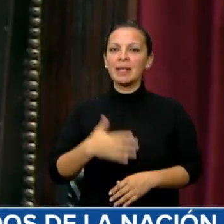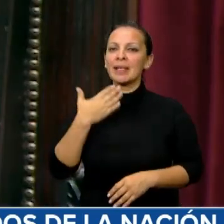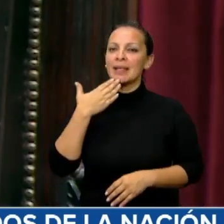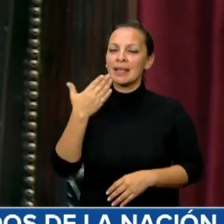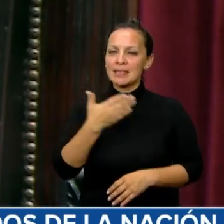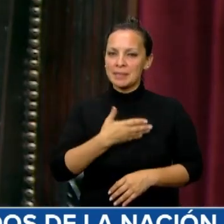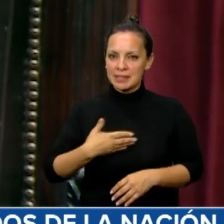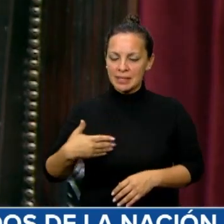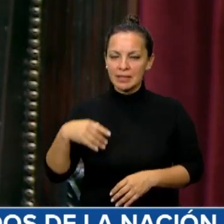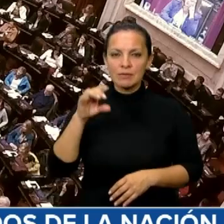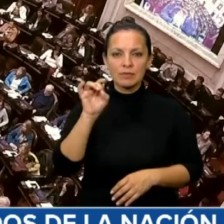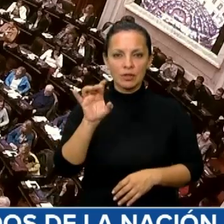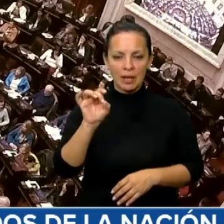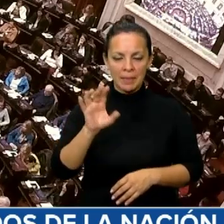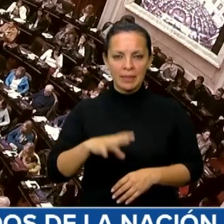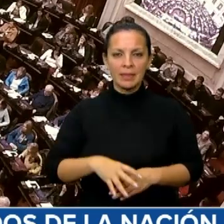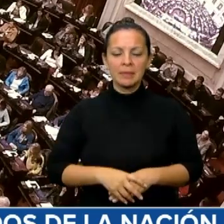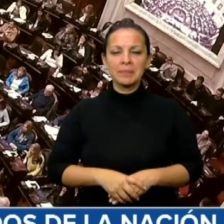presidente. Presidenta,